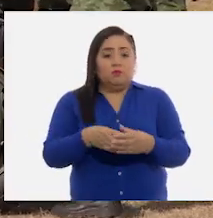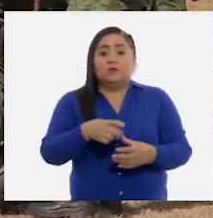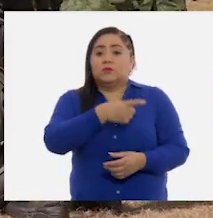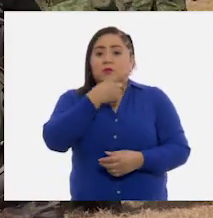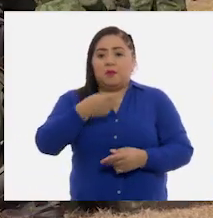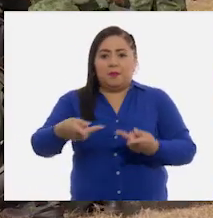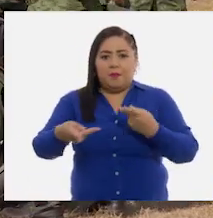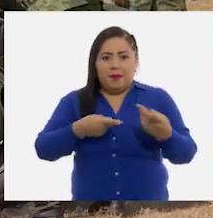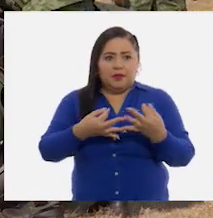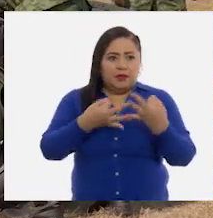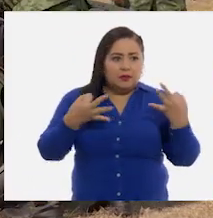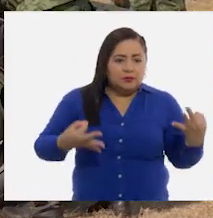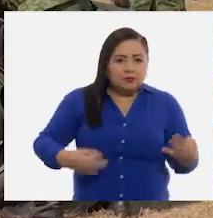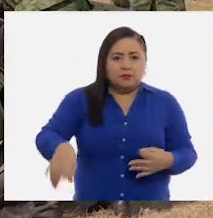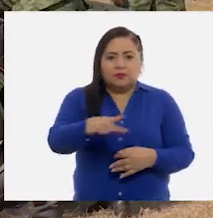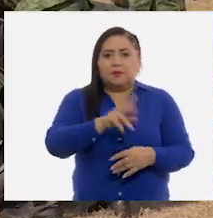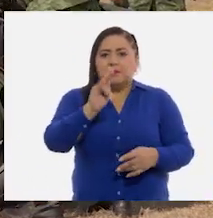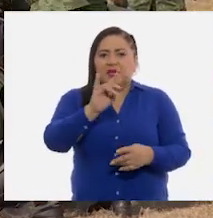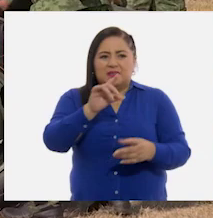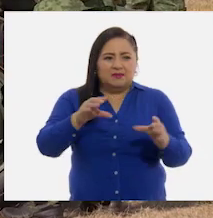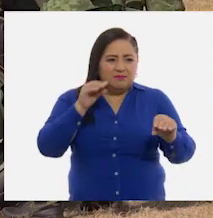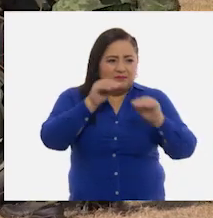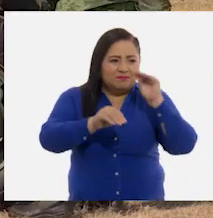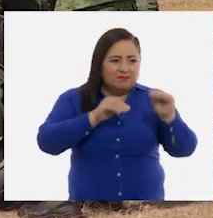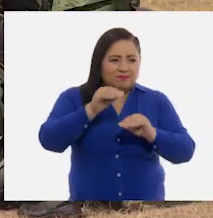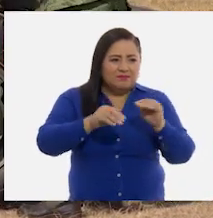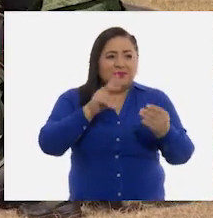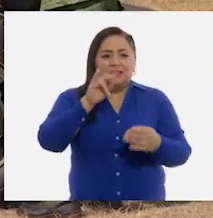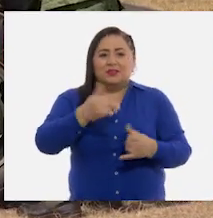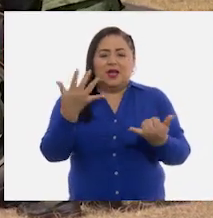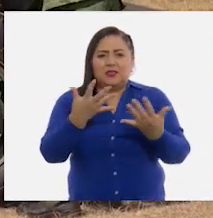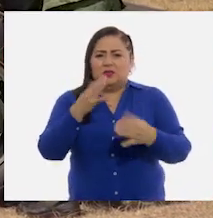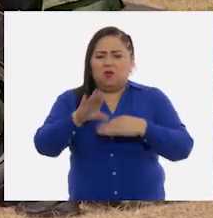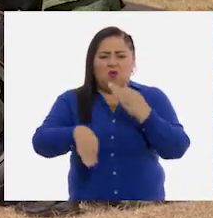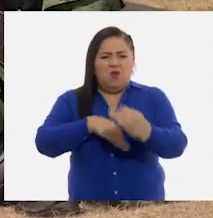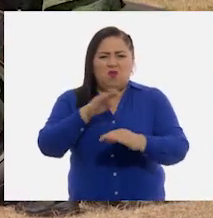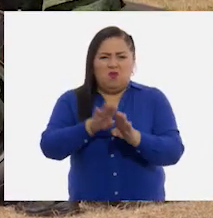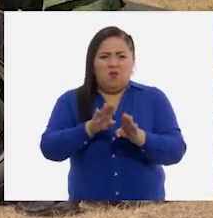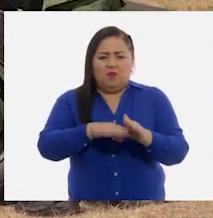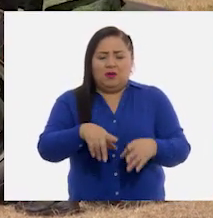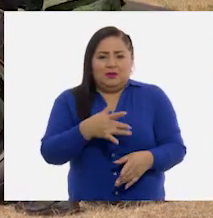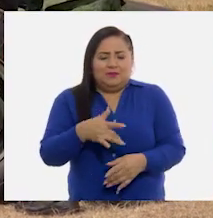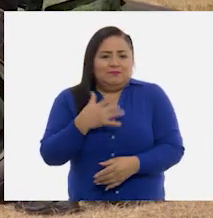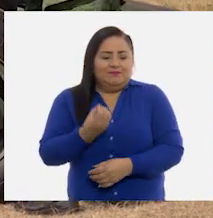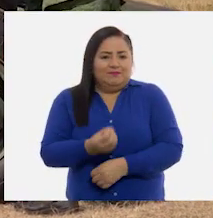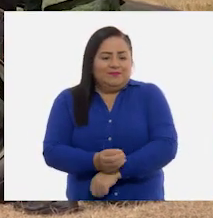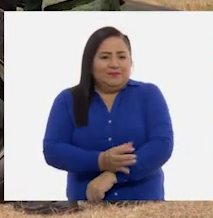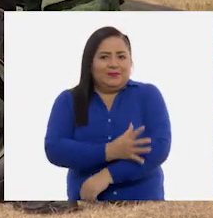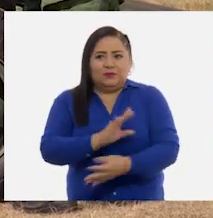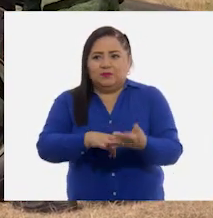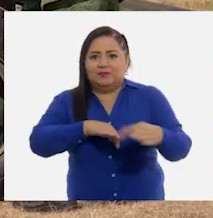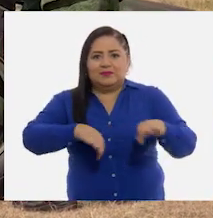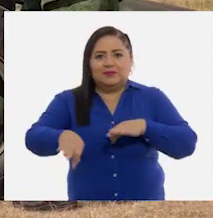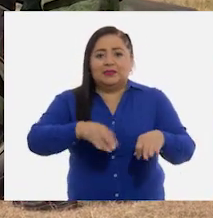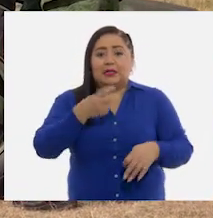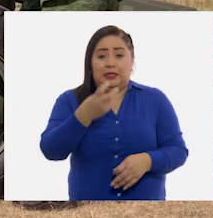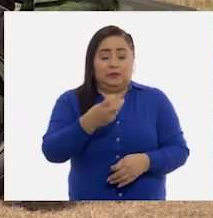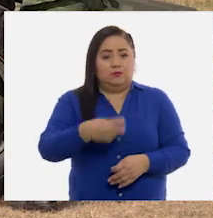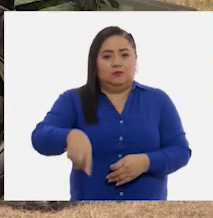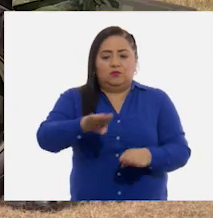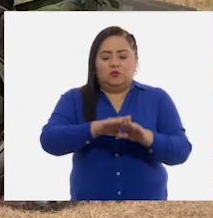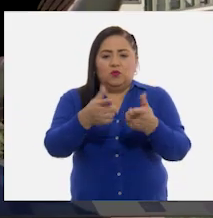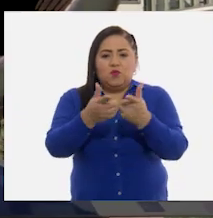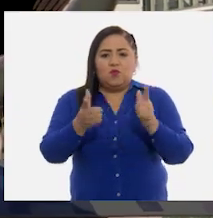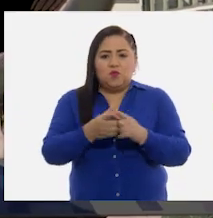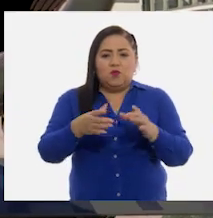Preparamos el terreno, preparamos la pieza y a realizar el tiro como tal. Con mucha adrenalina, es un estruendo